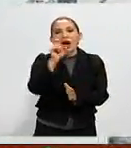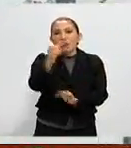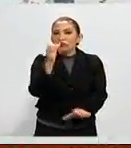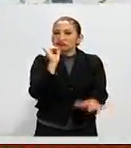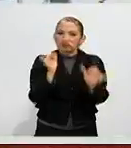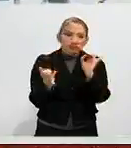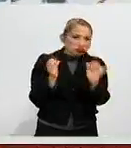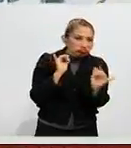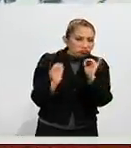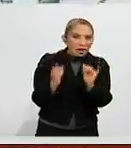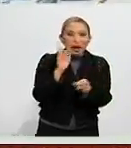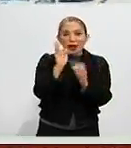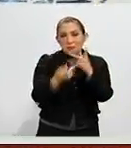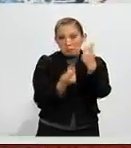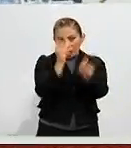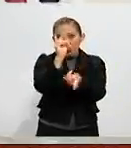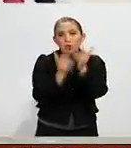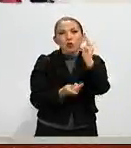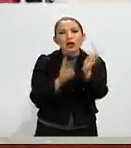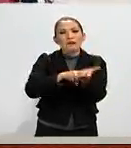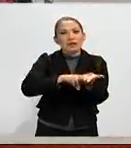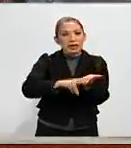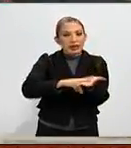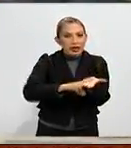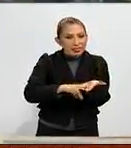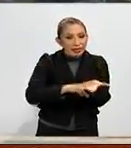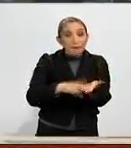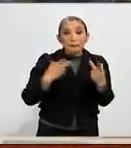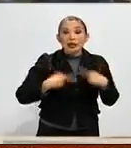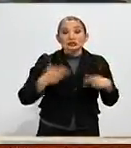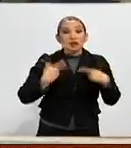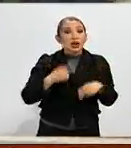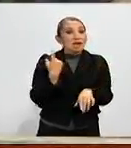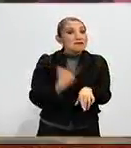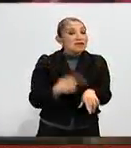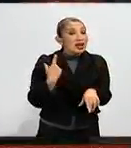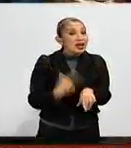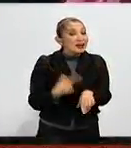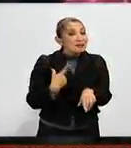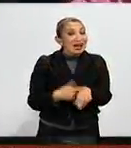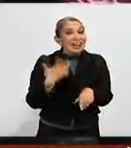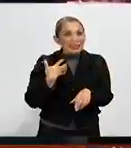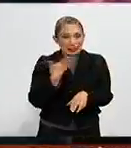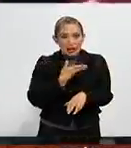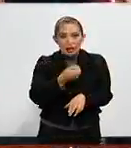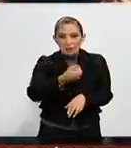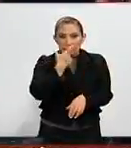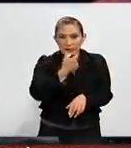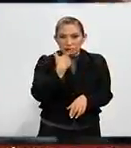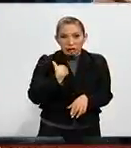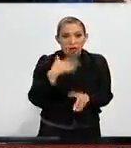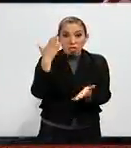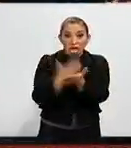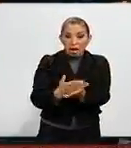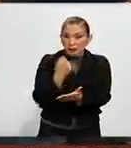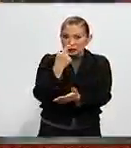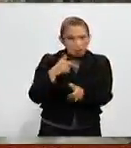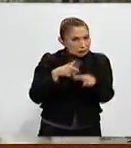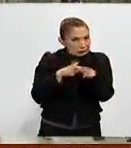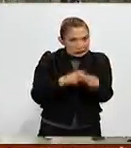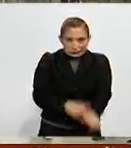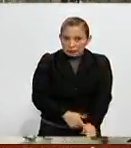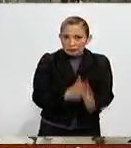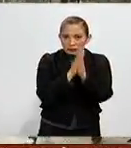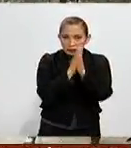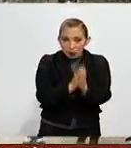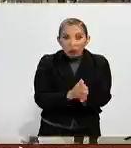líquido, coma verduras, de preferencia verdes. Las personas que estén enfermas y estén bajo tratamiento, no suspender sus tratamientos,